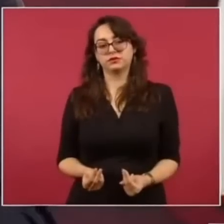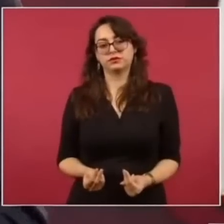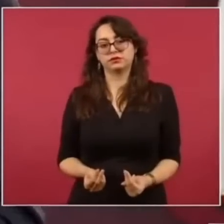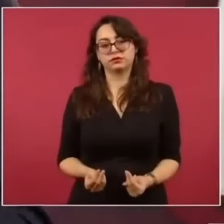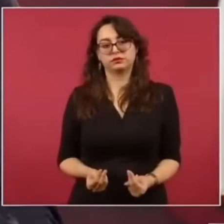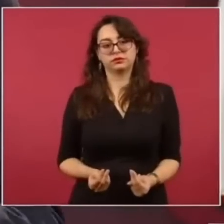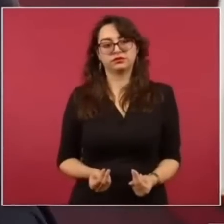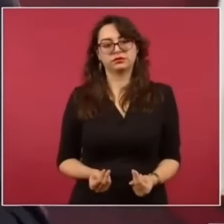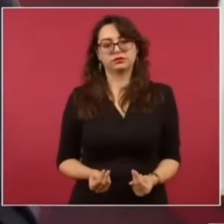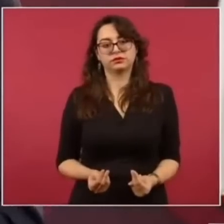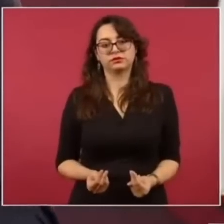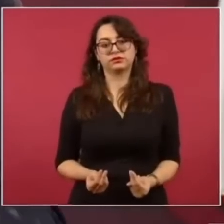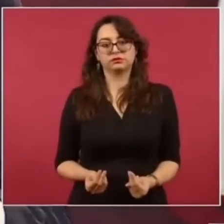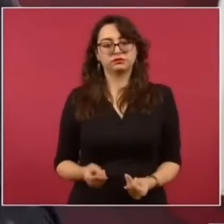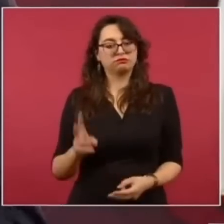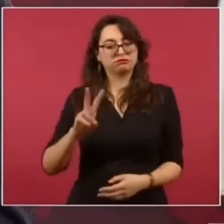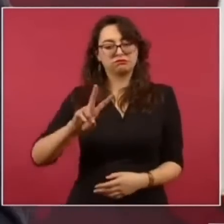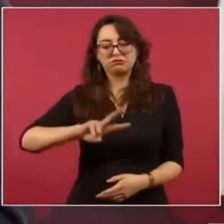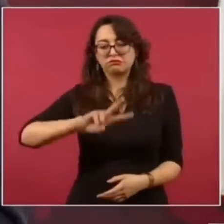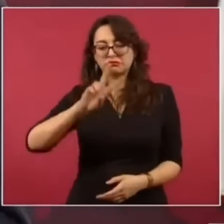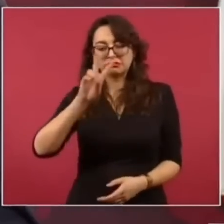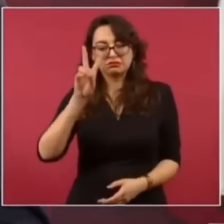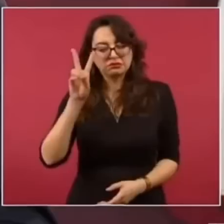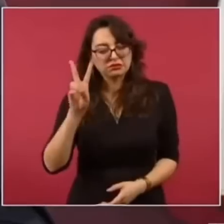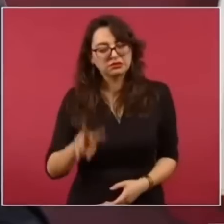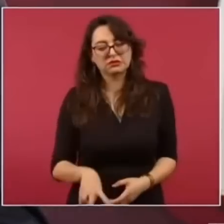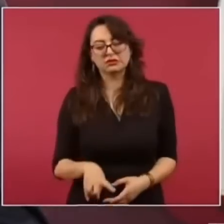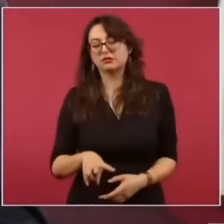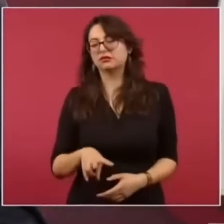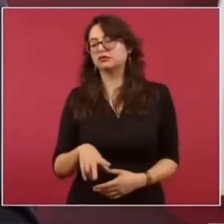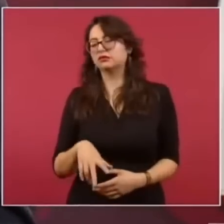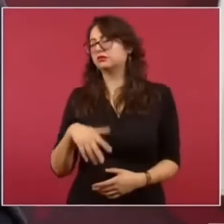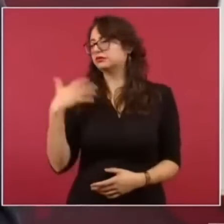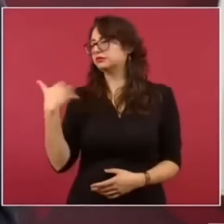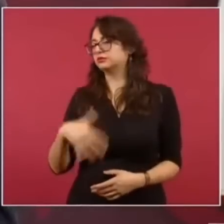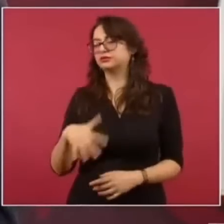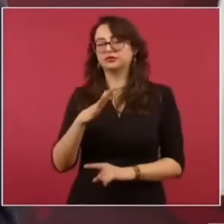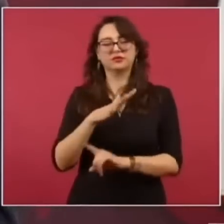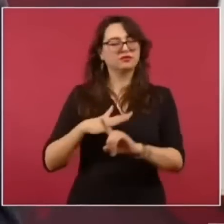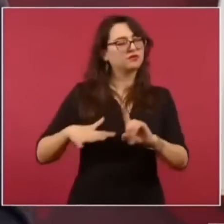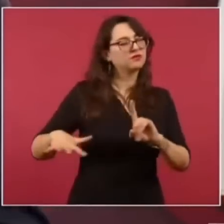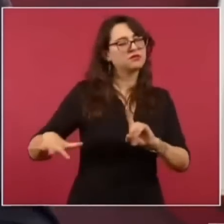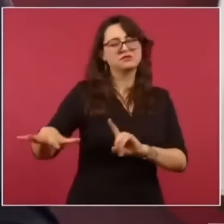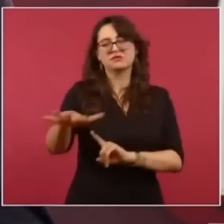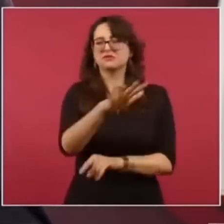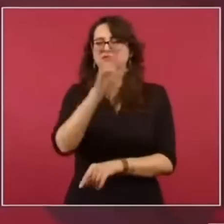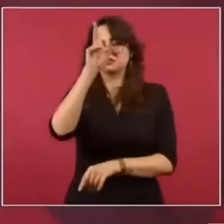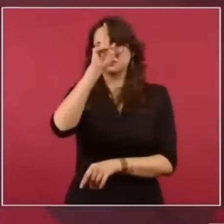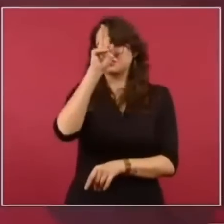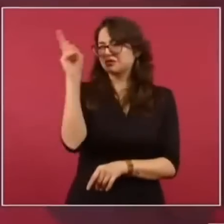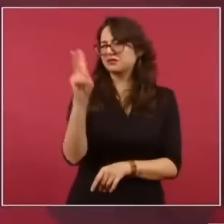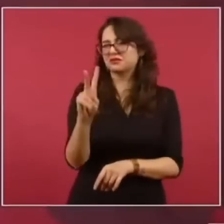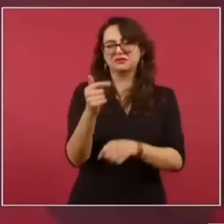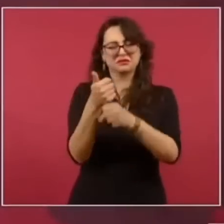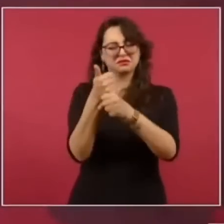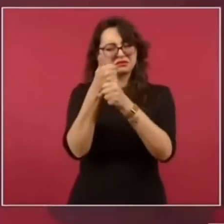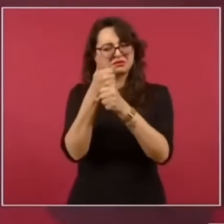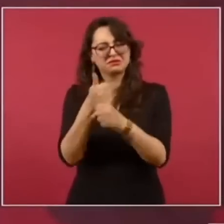Se parecía de una descomposición social, económica, política